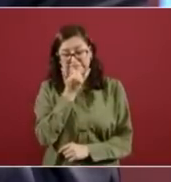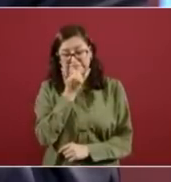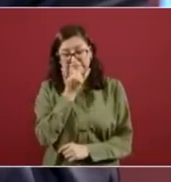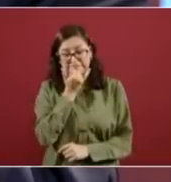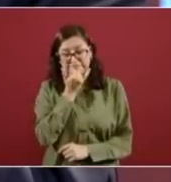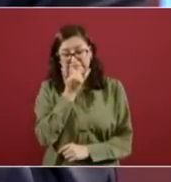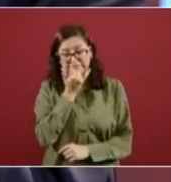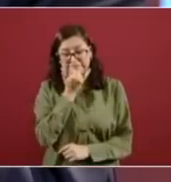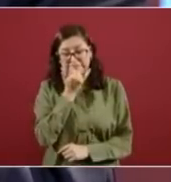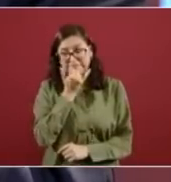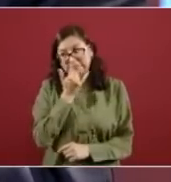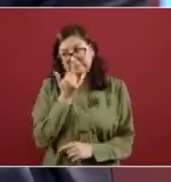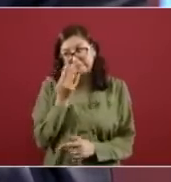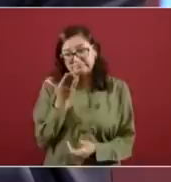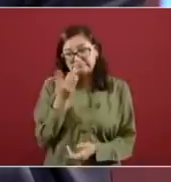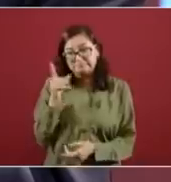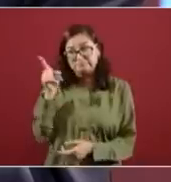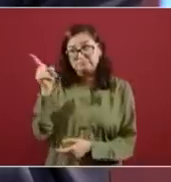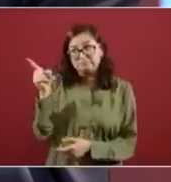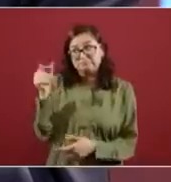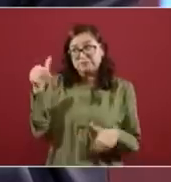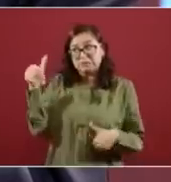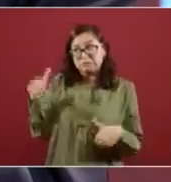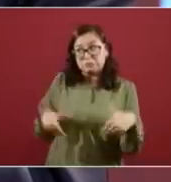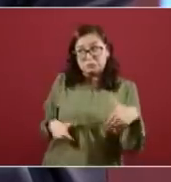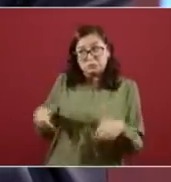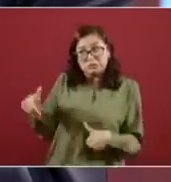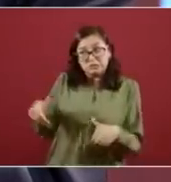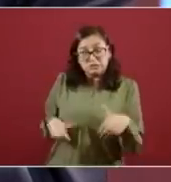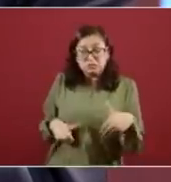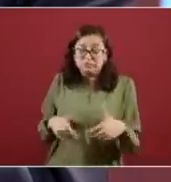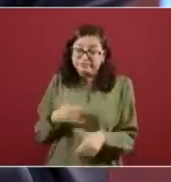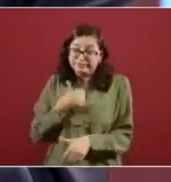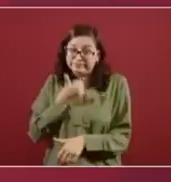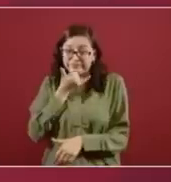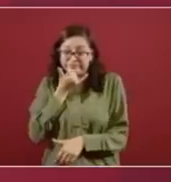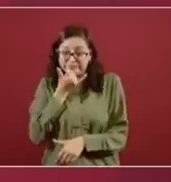por las molestias que causan estas obras